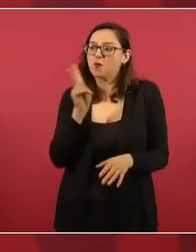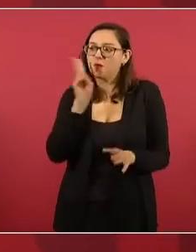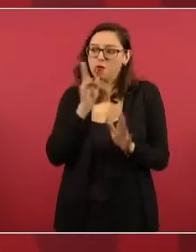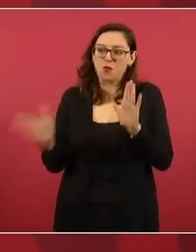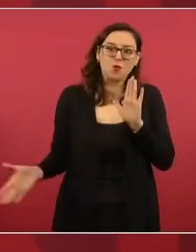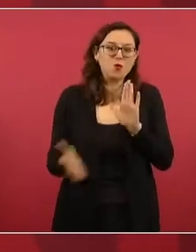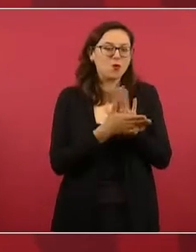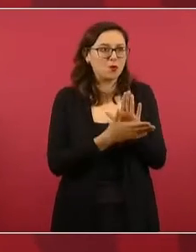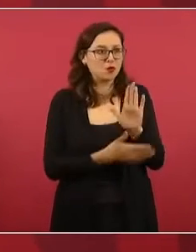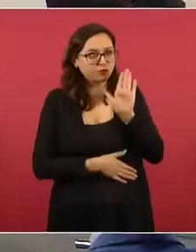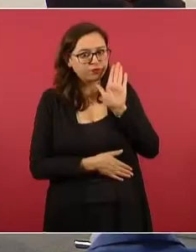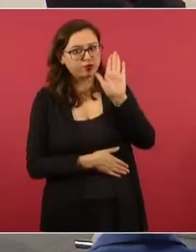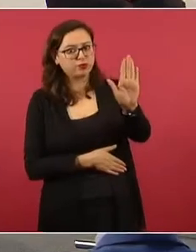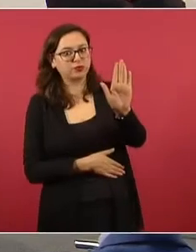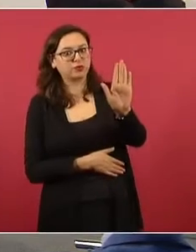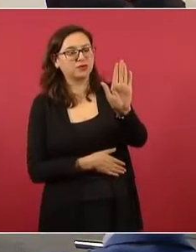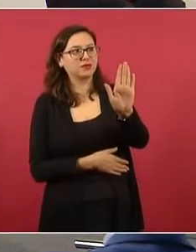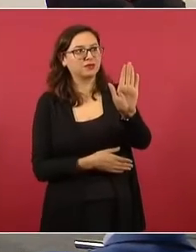que